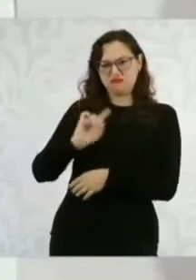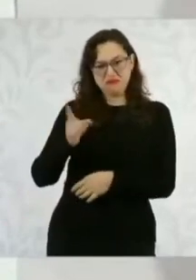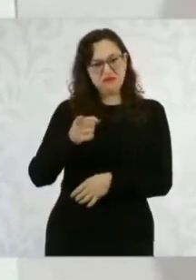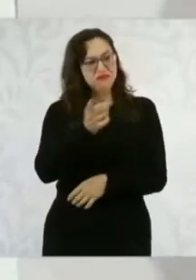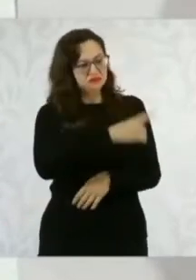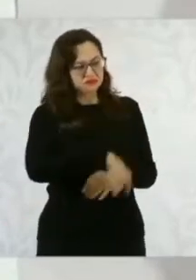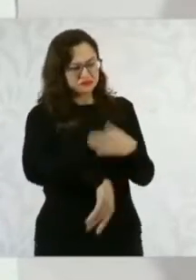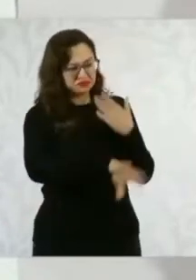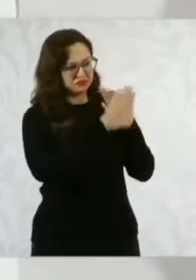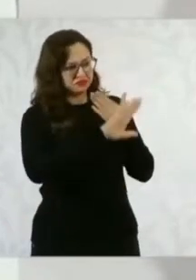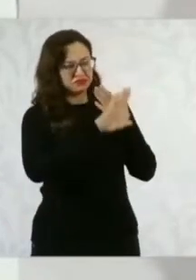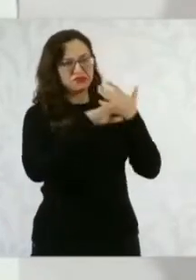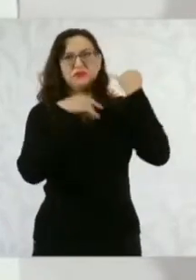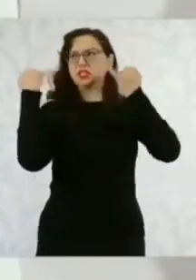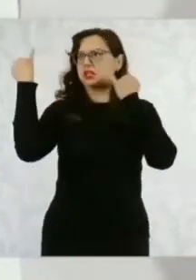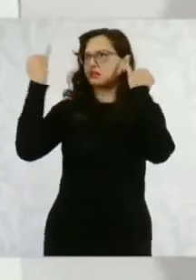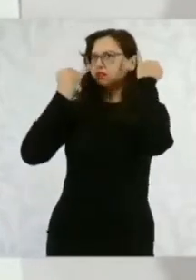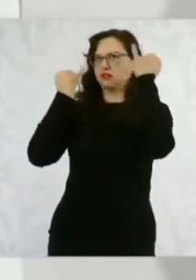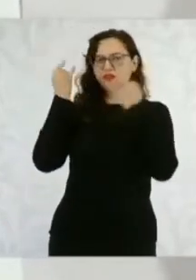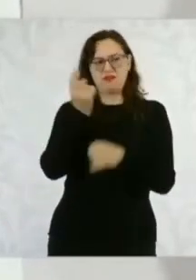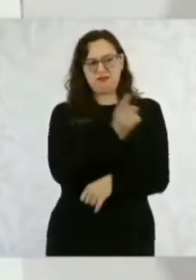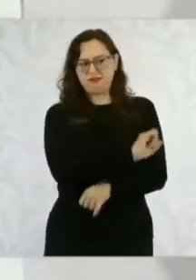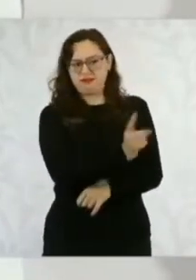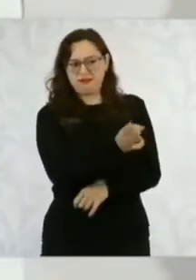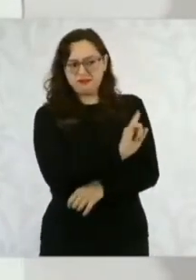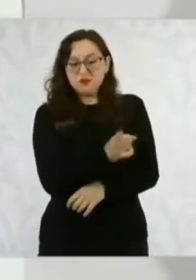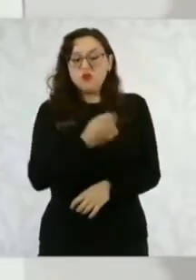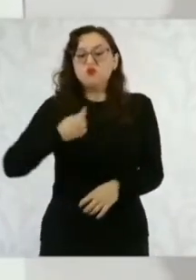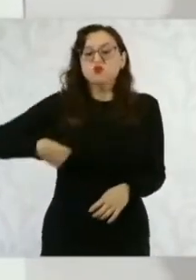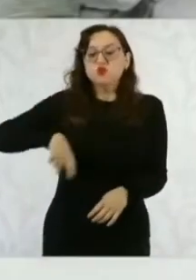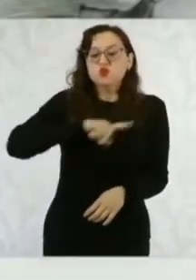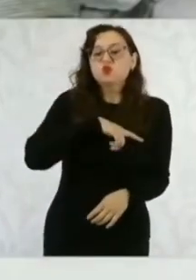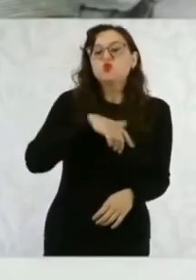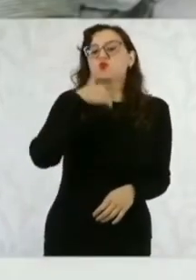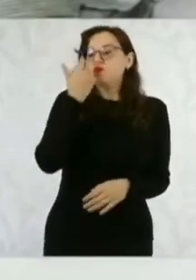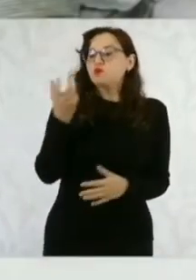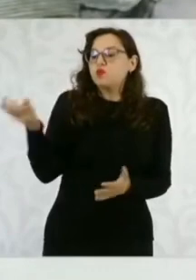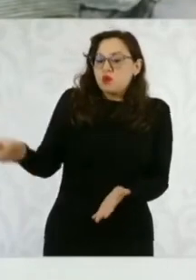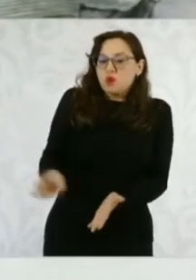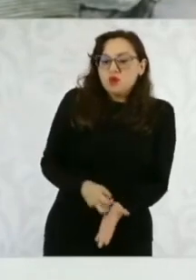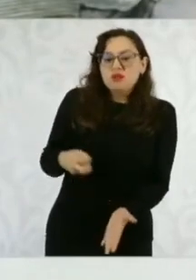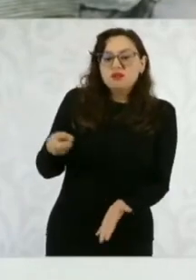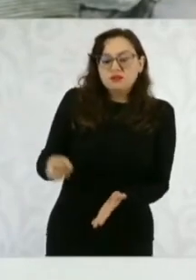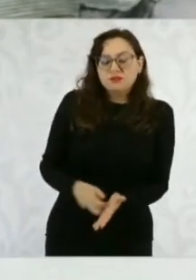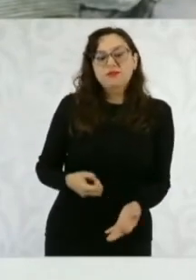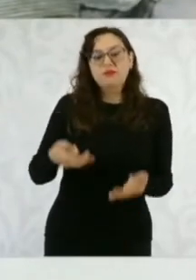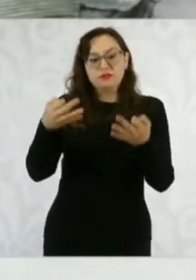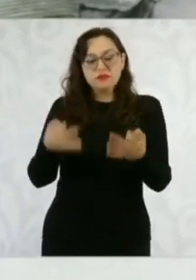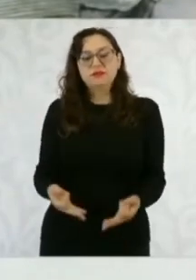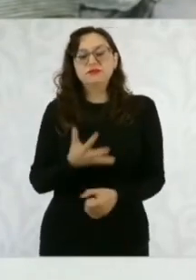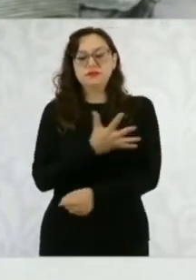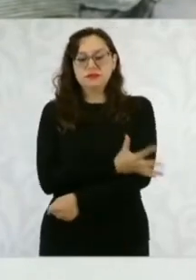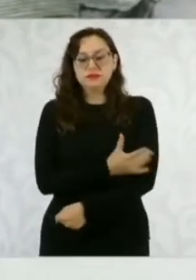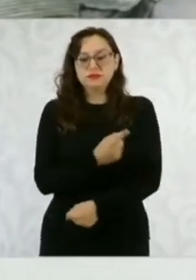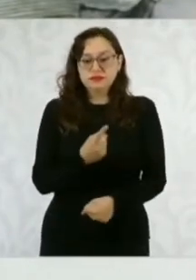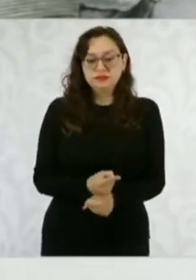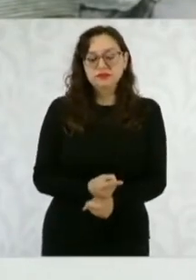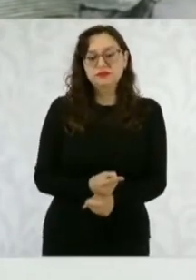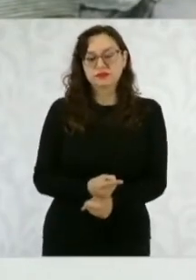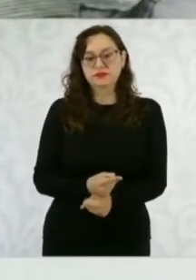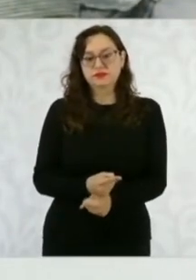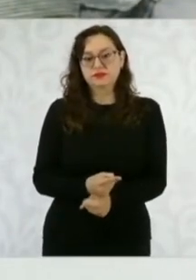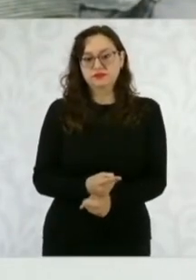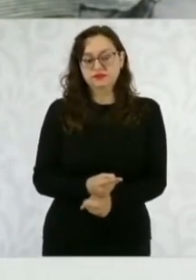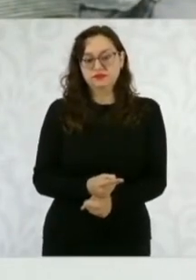ello, lo que queremos con esta reforma es que haya transparencia y